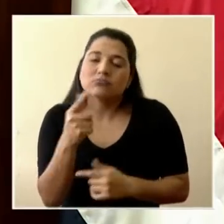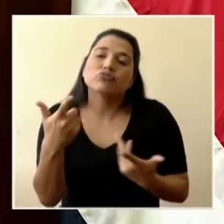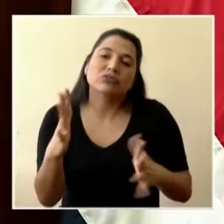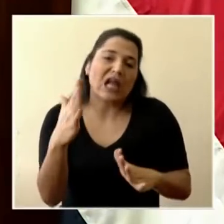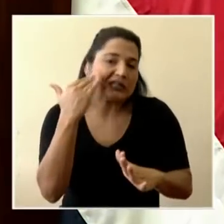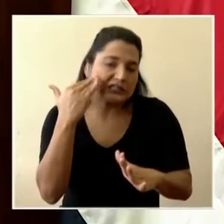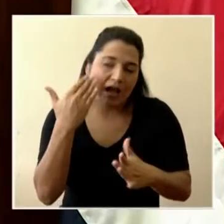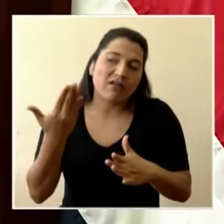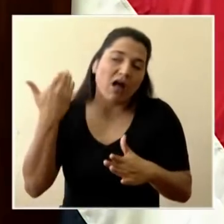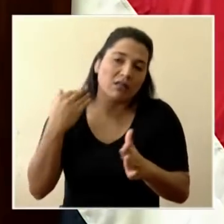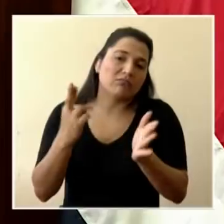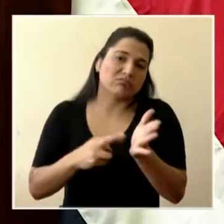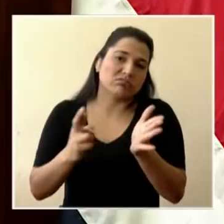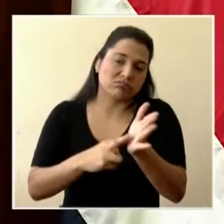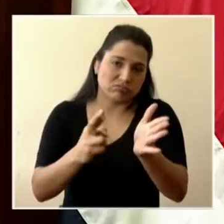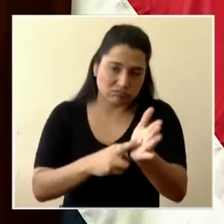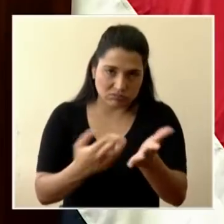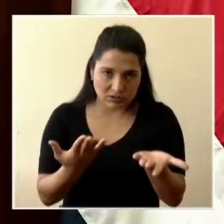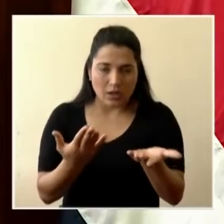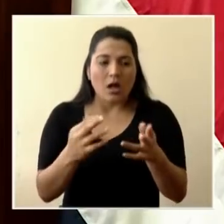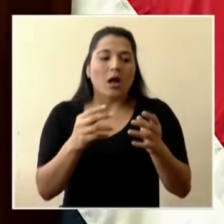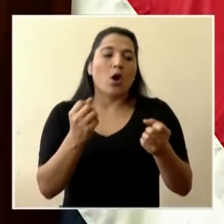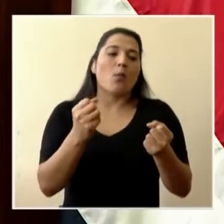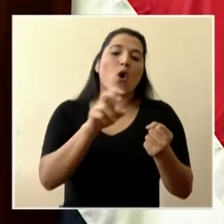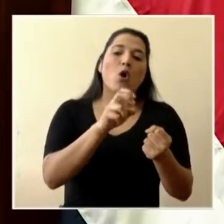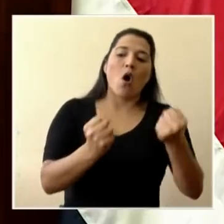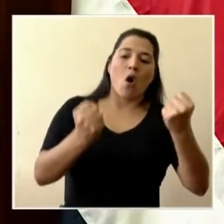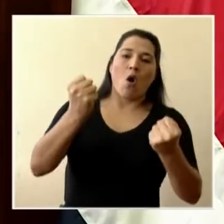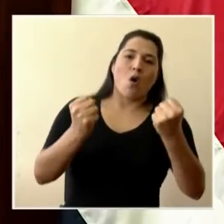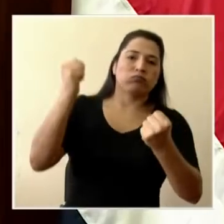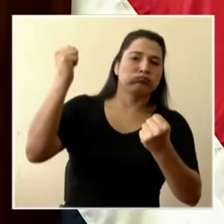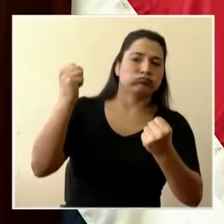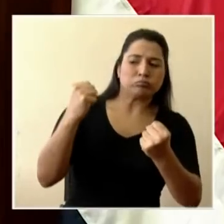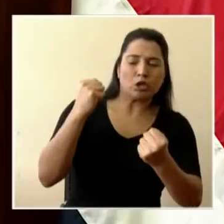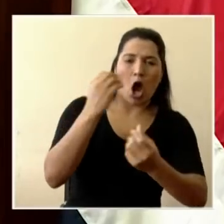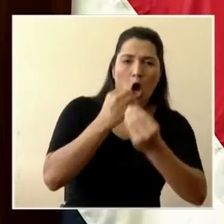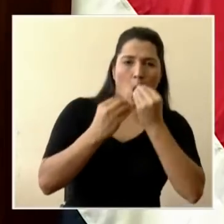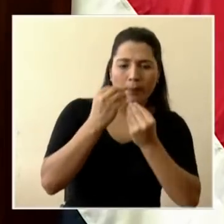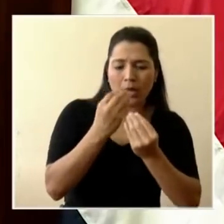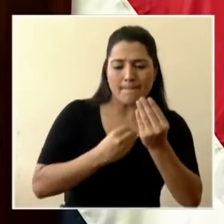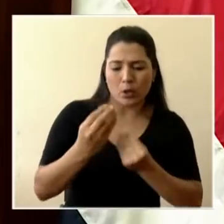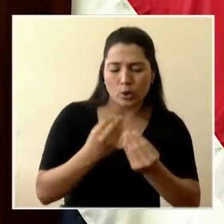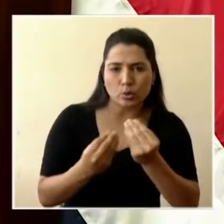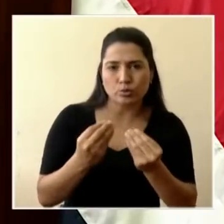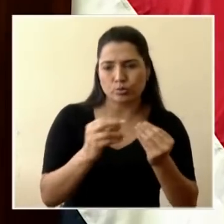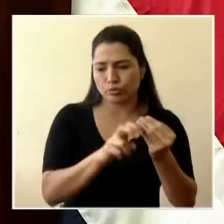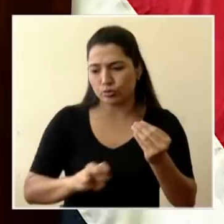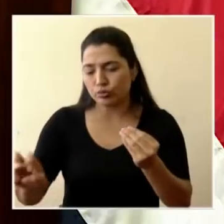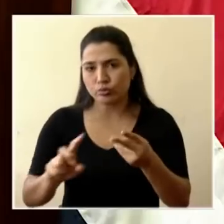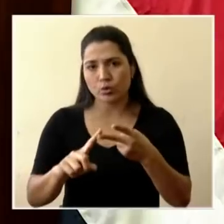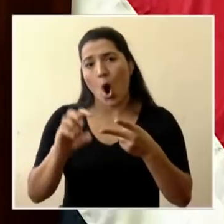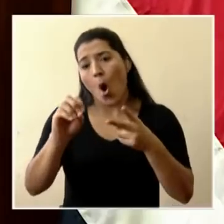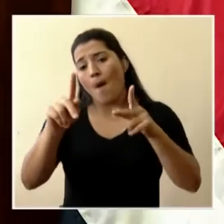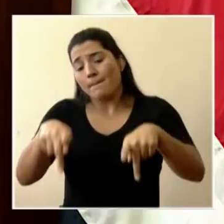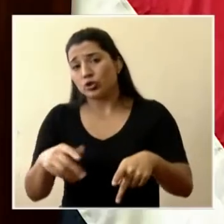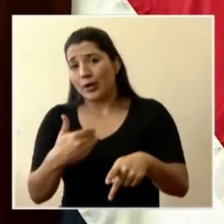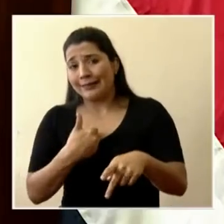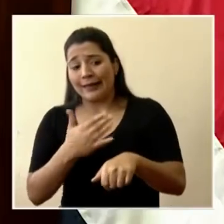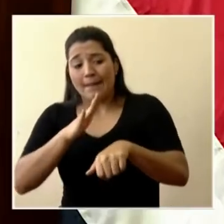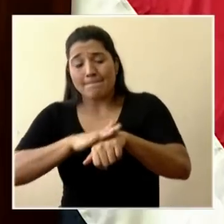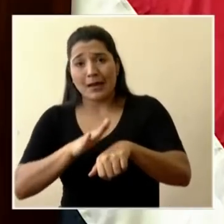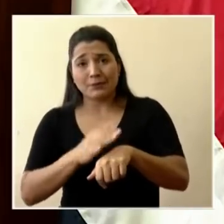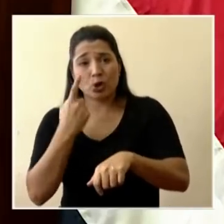abundantemente. Todas aquellas personas, los camiones que llevan abasto de alimentos, materia prima, o las personas que con debida justificación de su patrono,